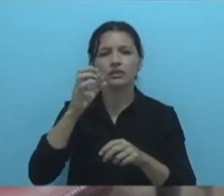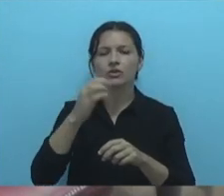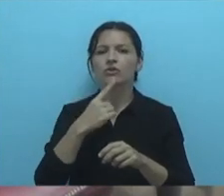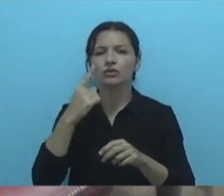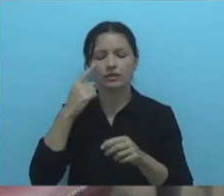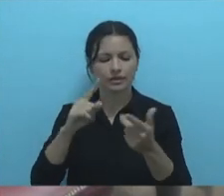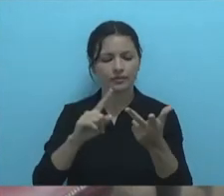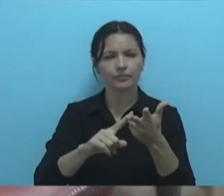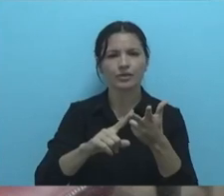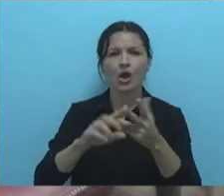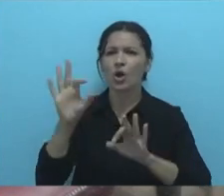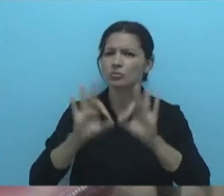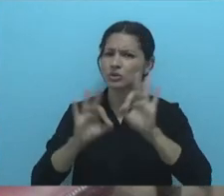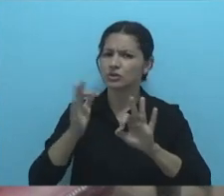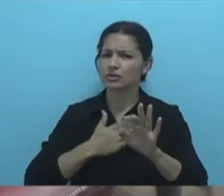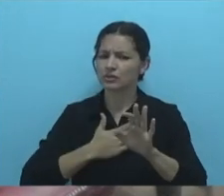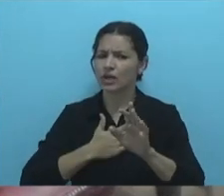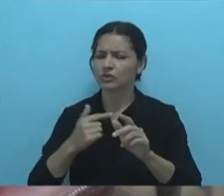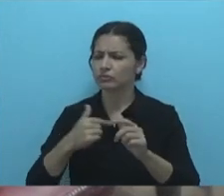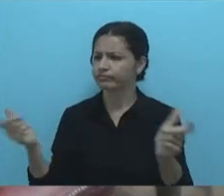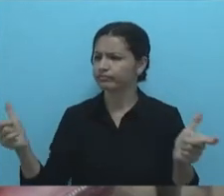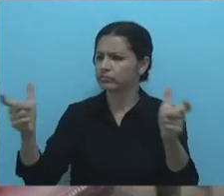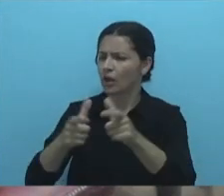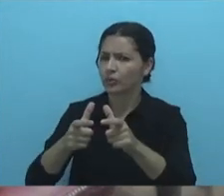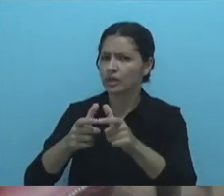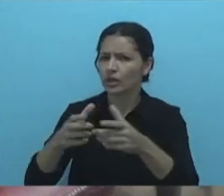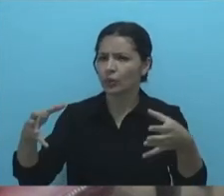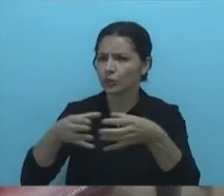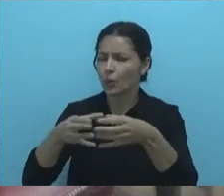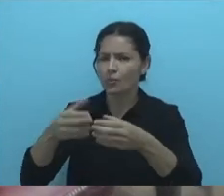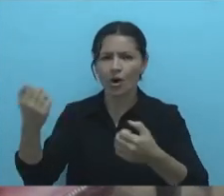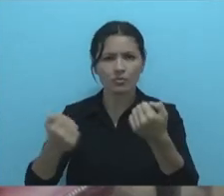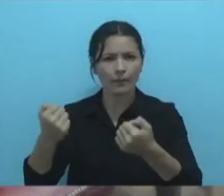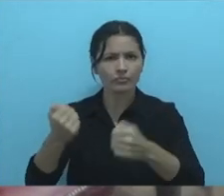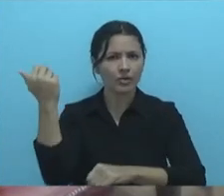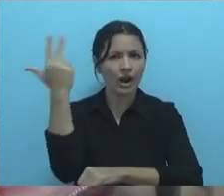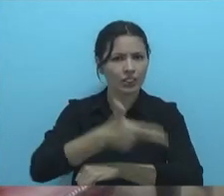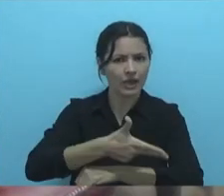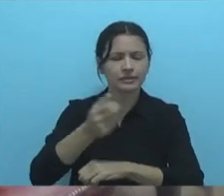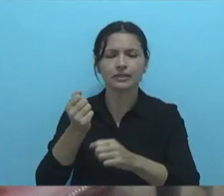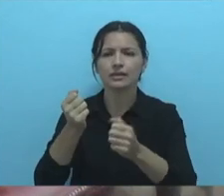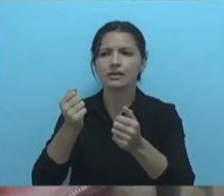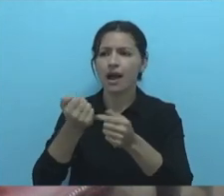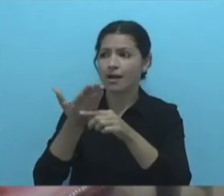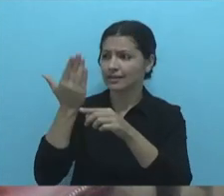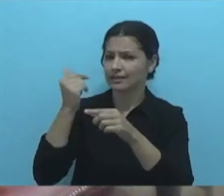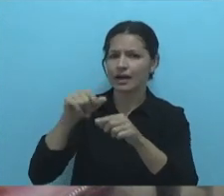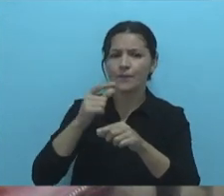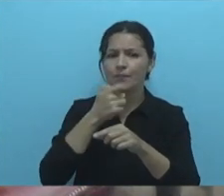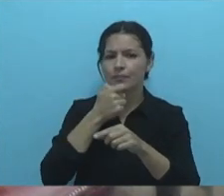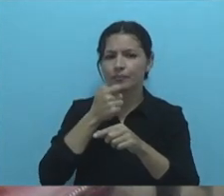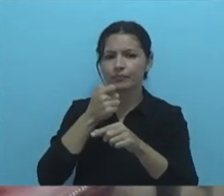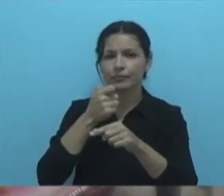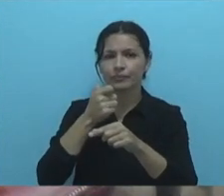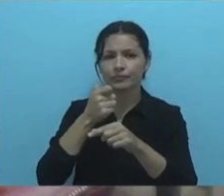particular que surge de una reunión con los taxistas de Santa Fe en el día de ayer y tiene que ver con que en el honorable